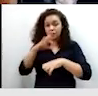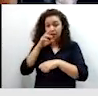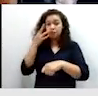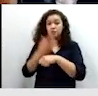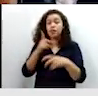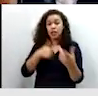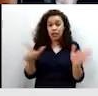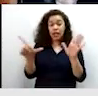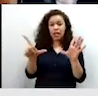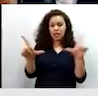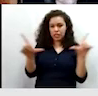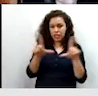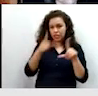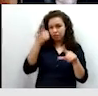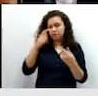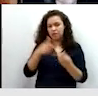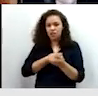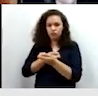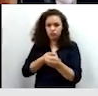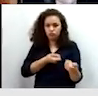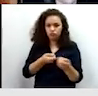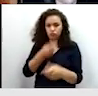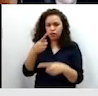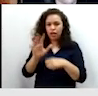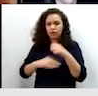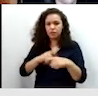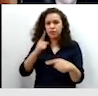licencia sanitaria, tenga gran efectividad.